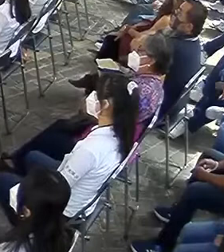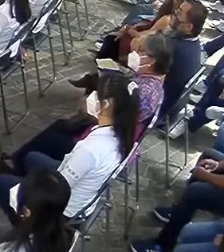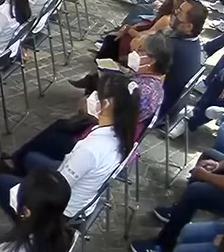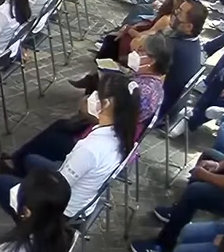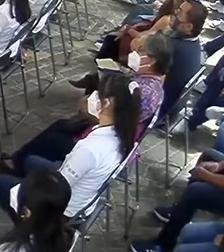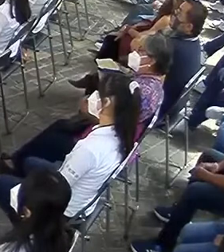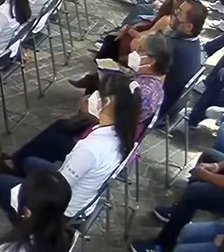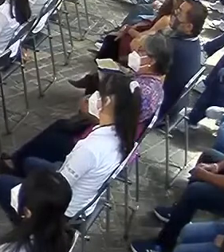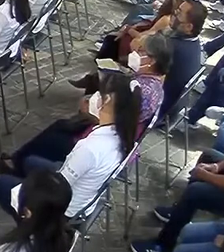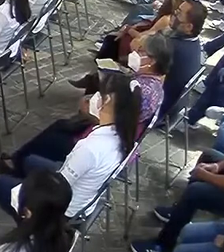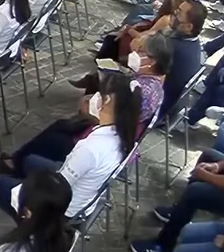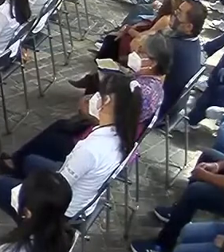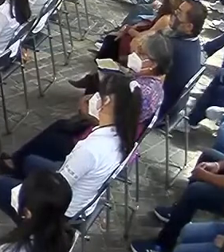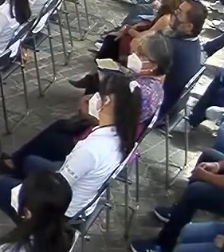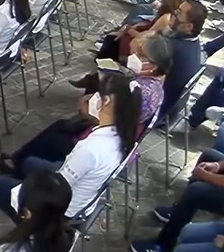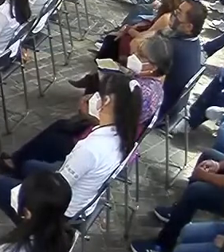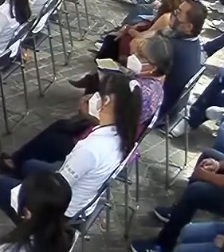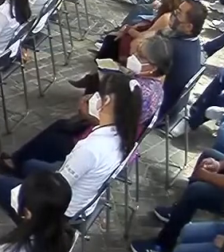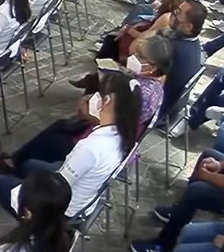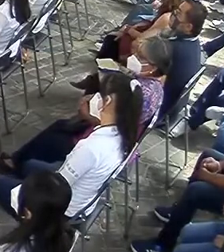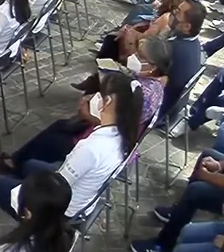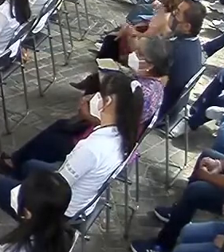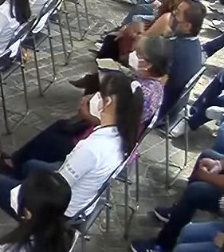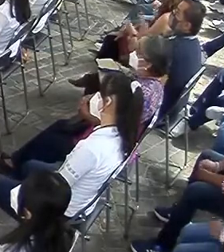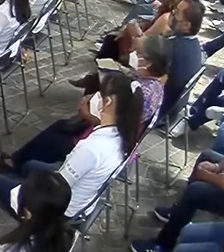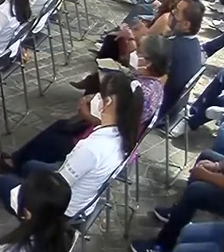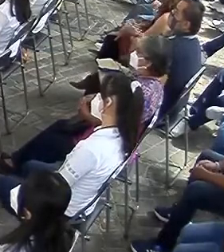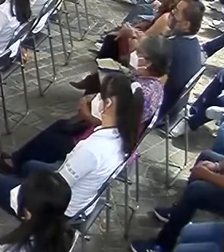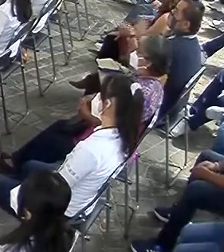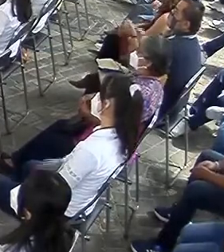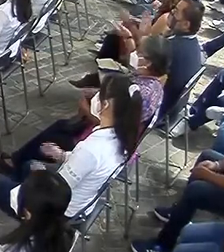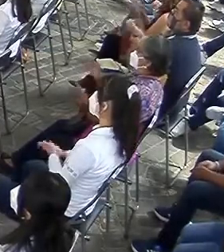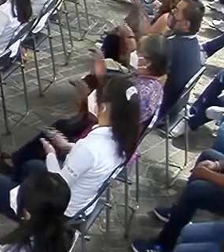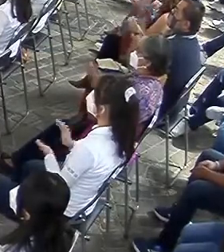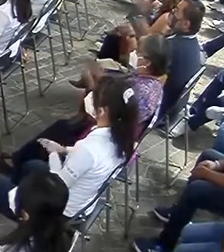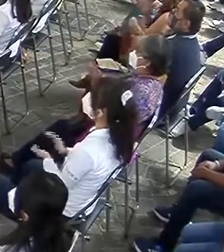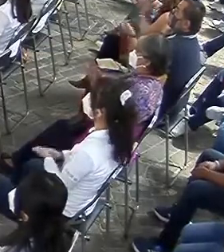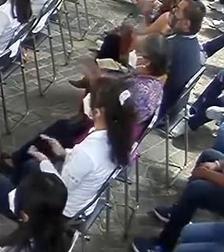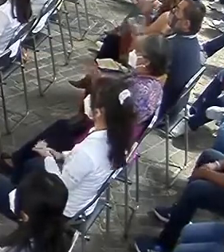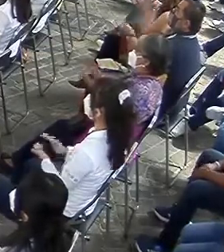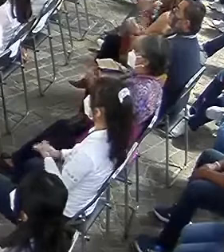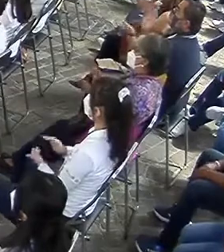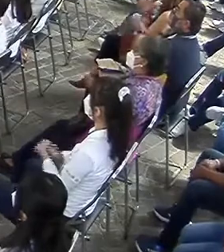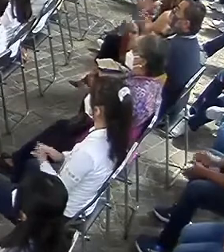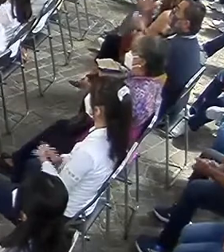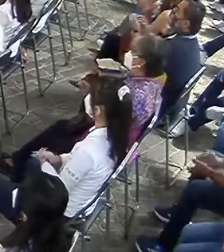mira, te salió muy bien, Nehemías. Sí. Muchas felicidades. Bravo.